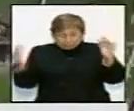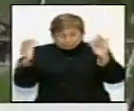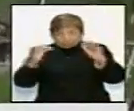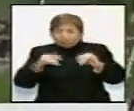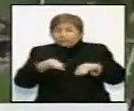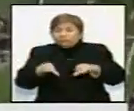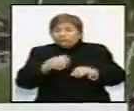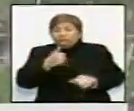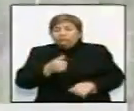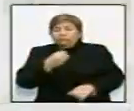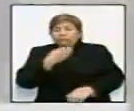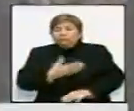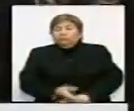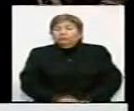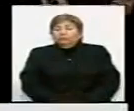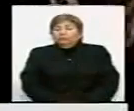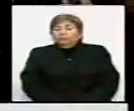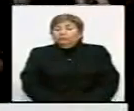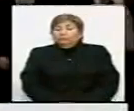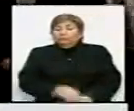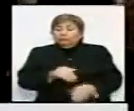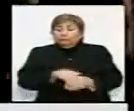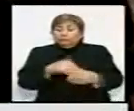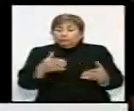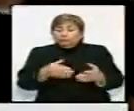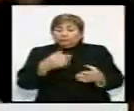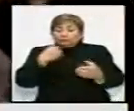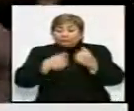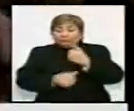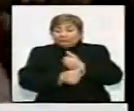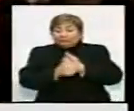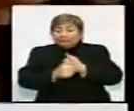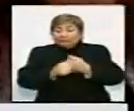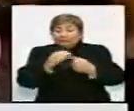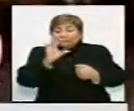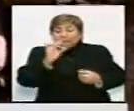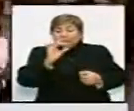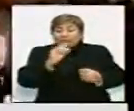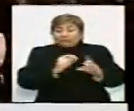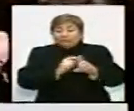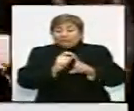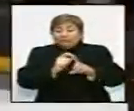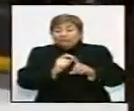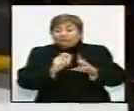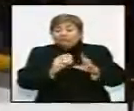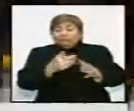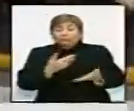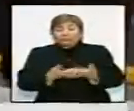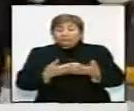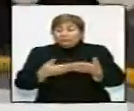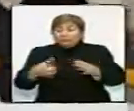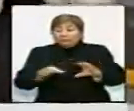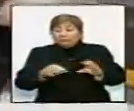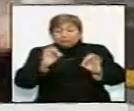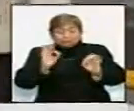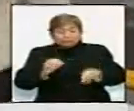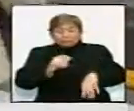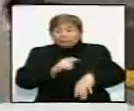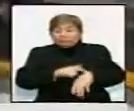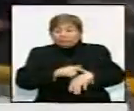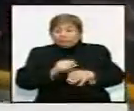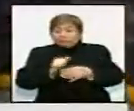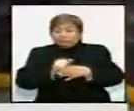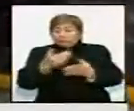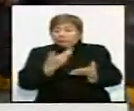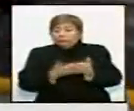hacer estas prácticas. En esta ocasión se simuló un sismo de 8.5 grados de magnitud y este es el momento de poner